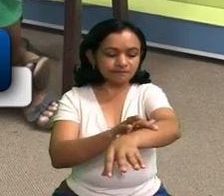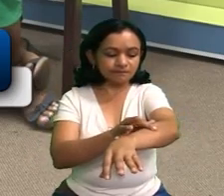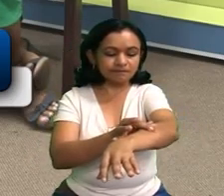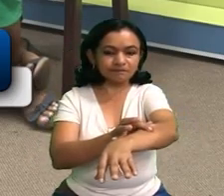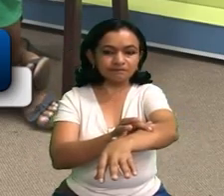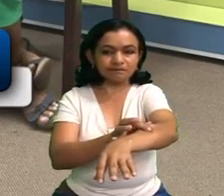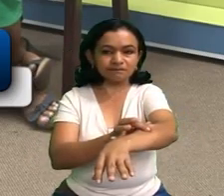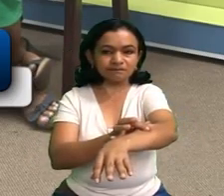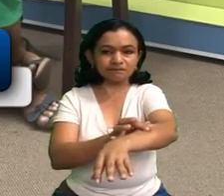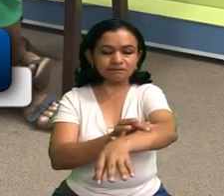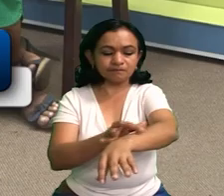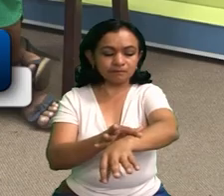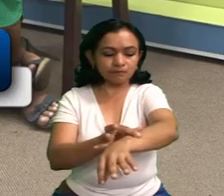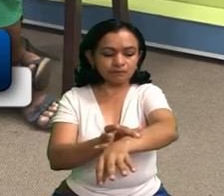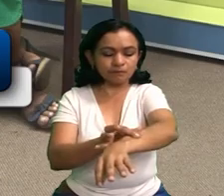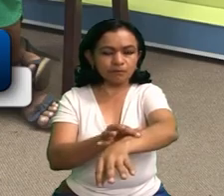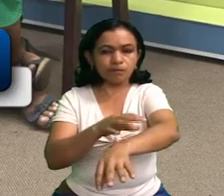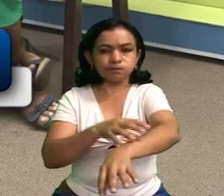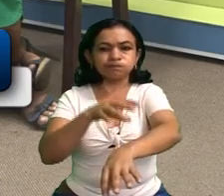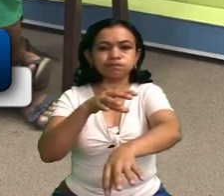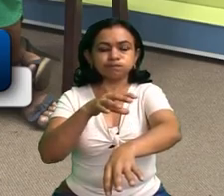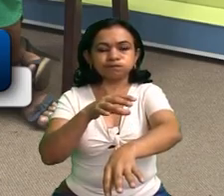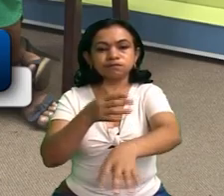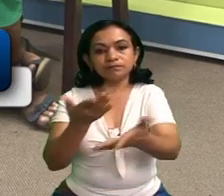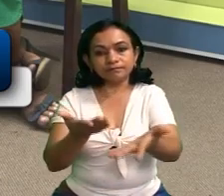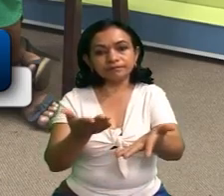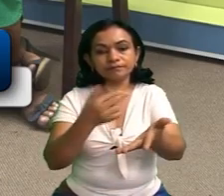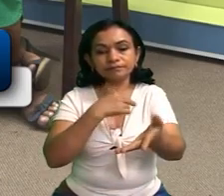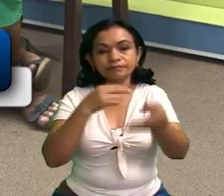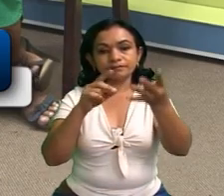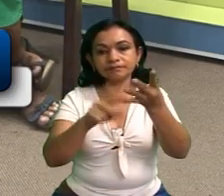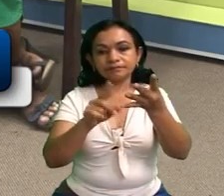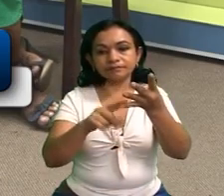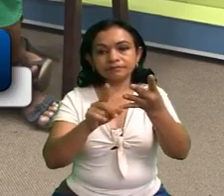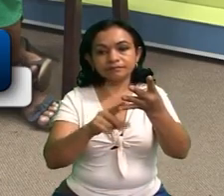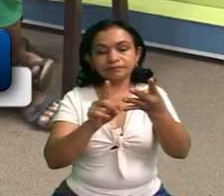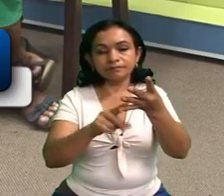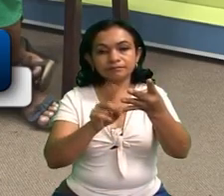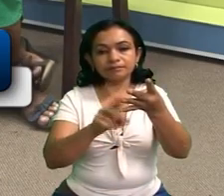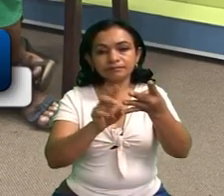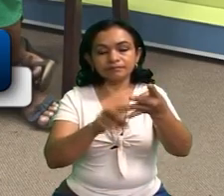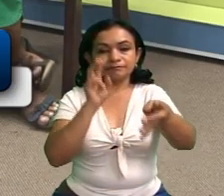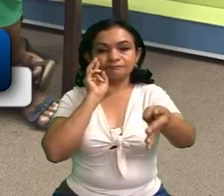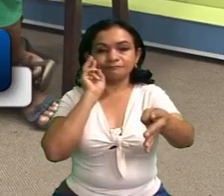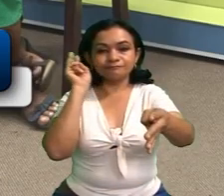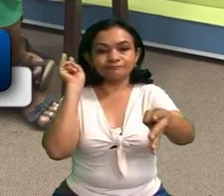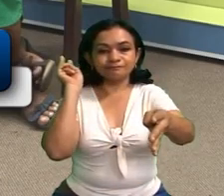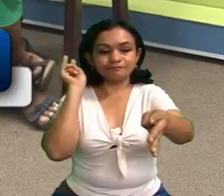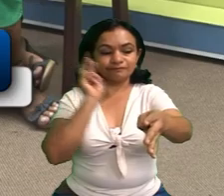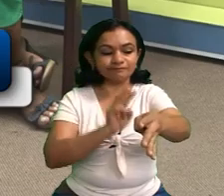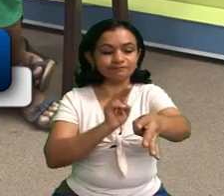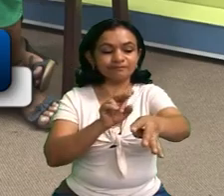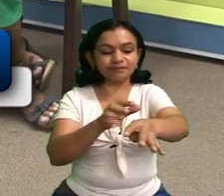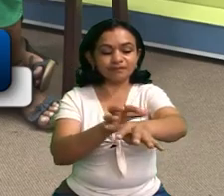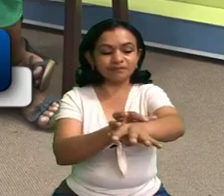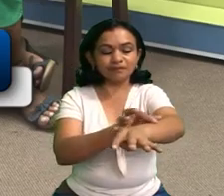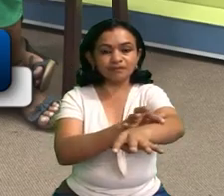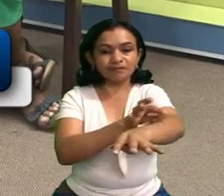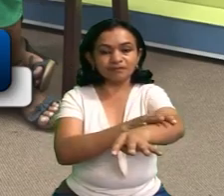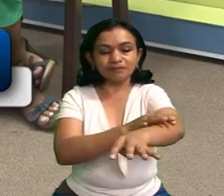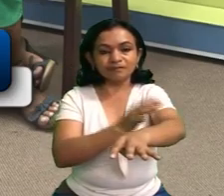pellizcarla sale más el bulto de grasa. Y la fase cuatro es que definitivamente es visible aunque